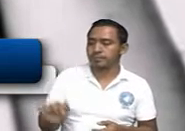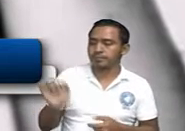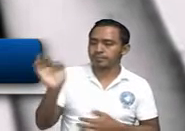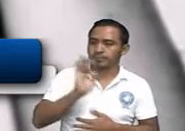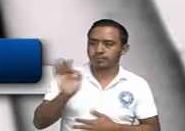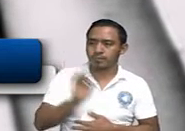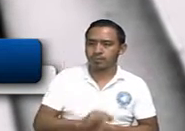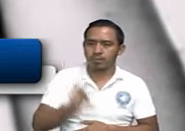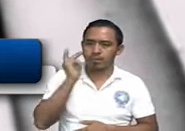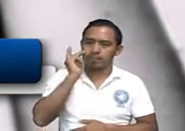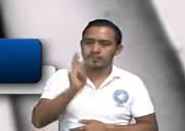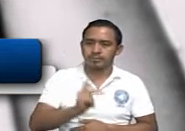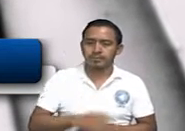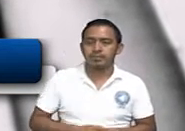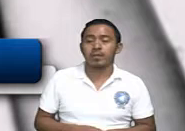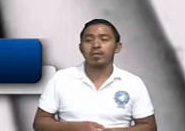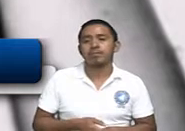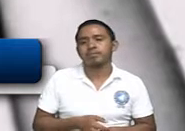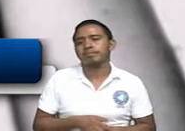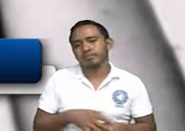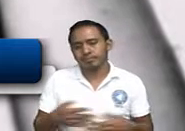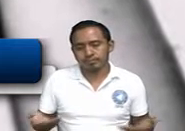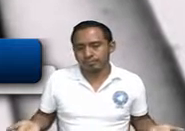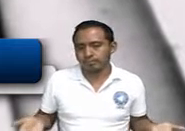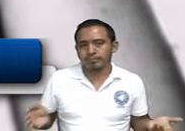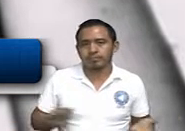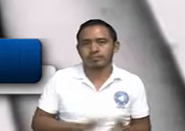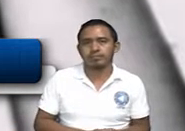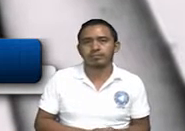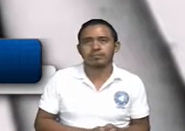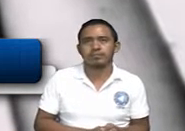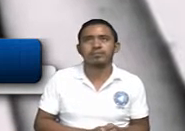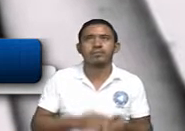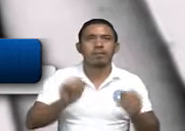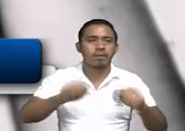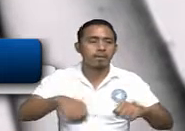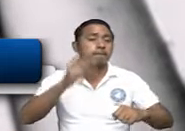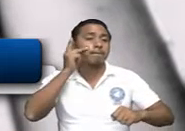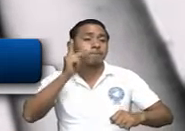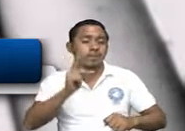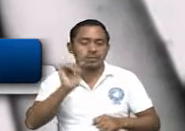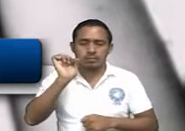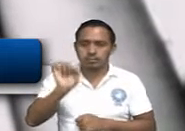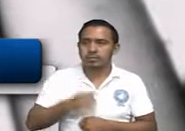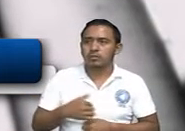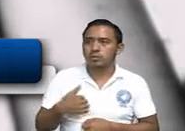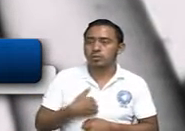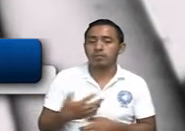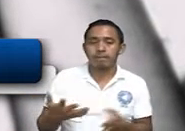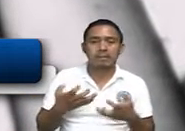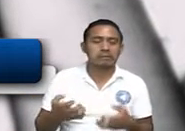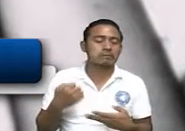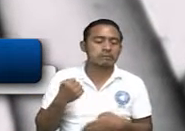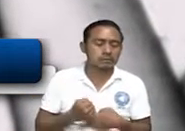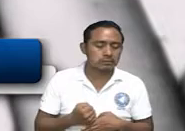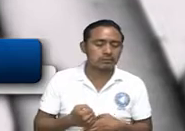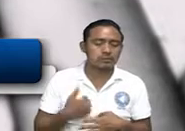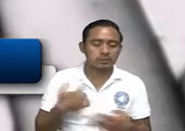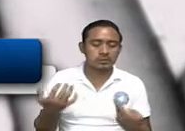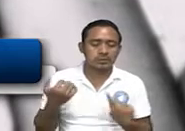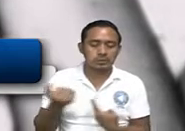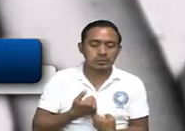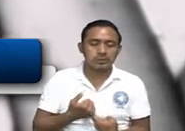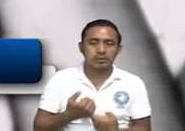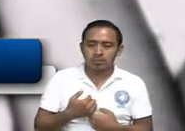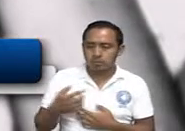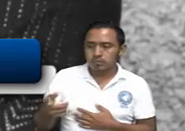para identificar a una persona. Obviamente usted nos decía de que hay que ponerle mucha mente a alguien que dice me quiero suicidar. No es de